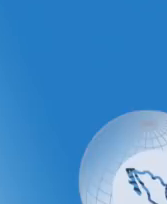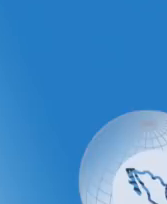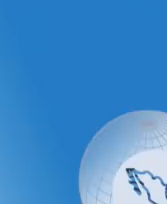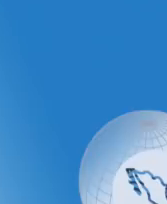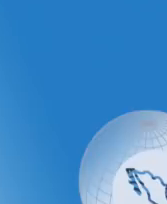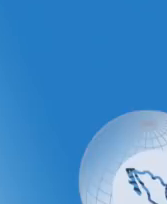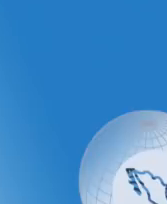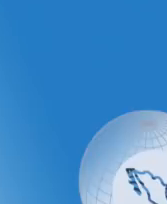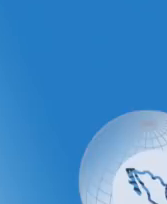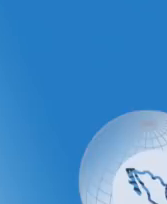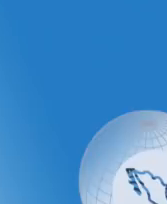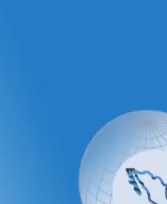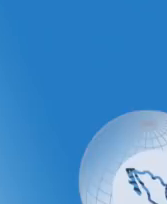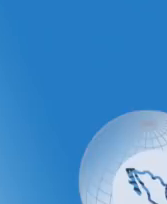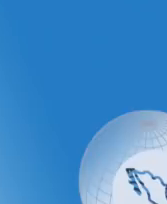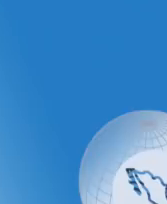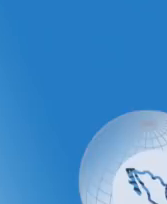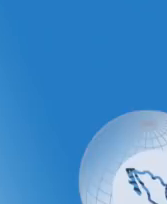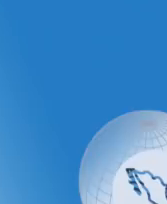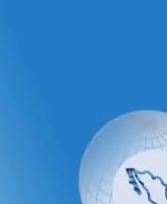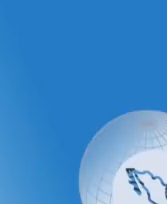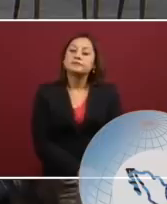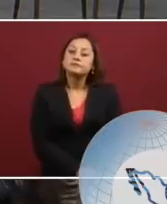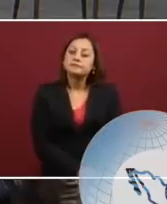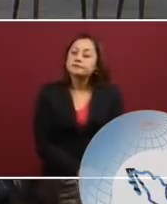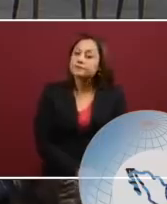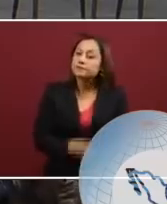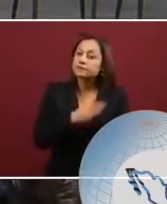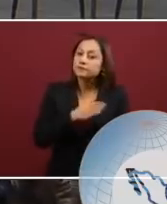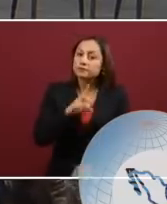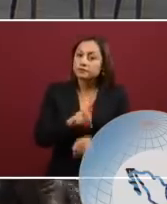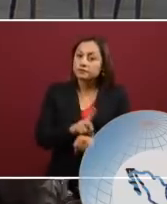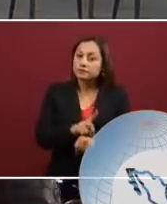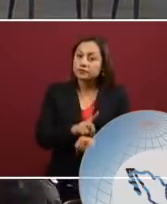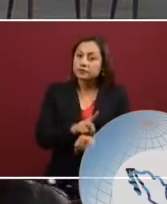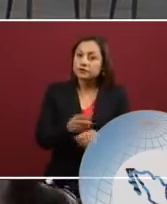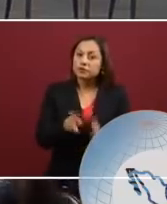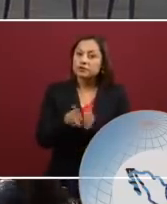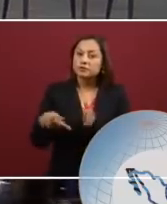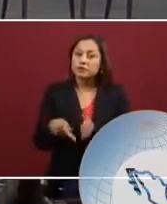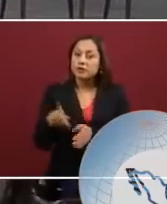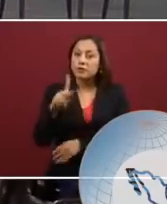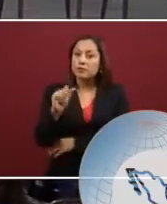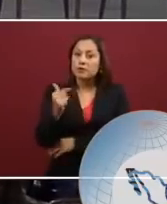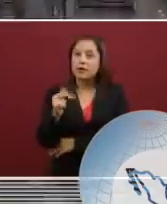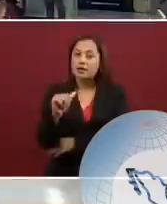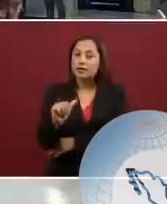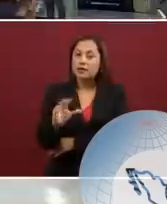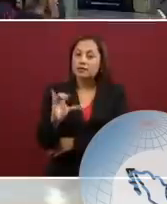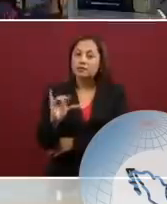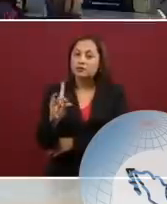dijo literalmente? ¿Cuál es nuestro análisis? Vayamos a verlo. De Página Ciudadana, después de varios